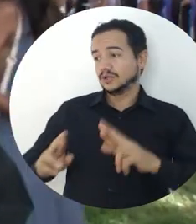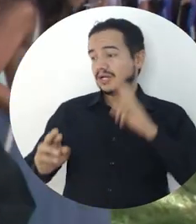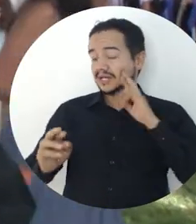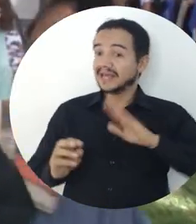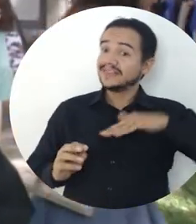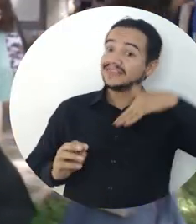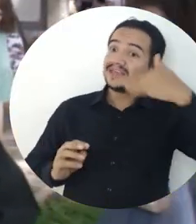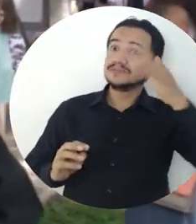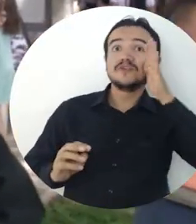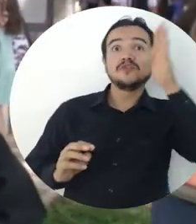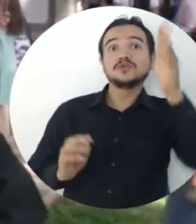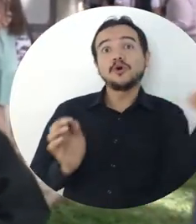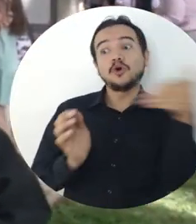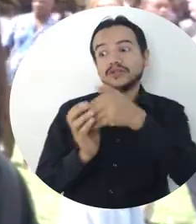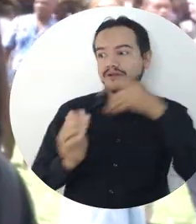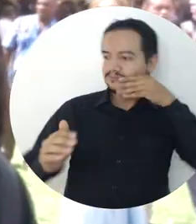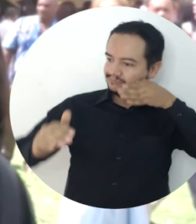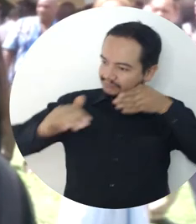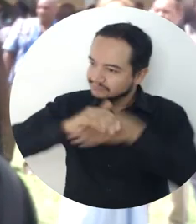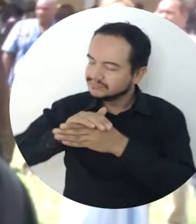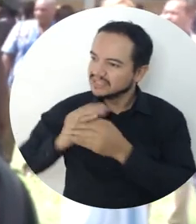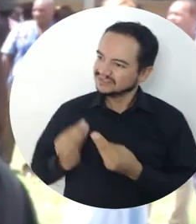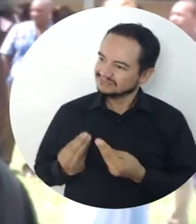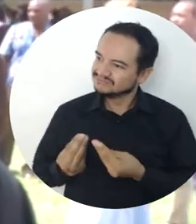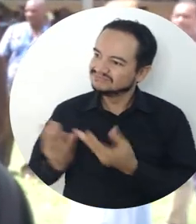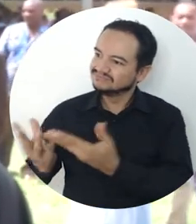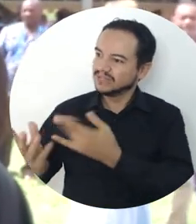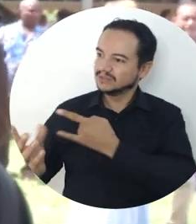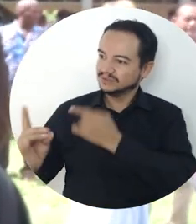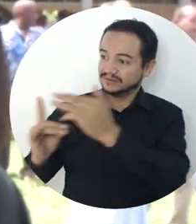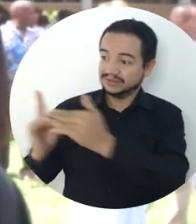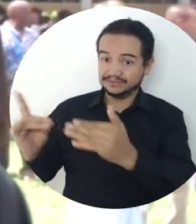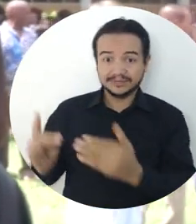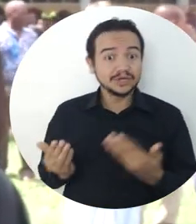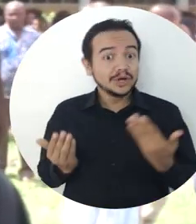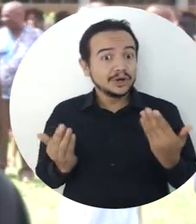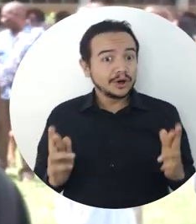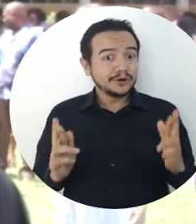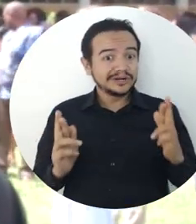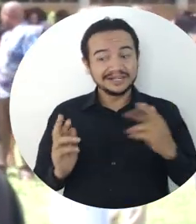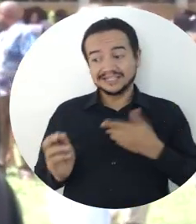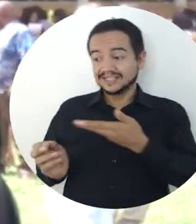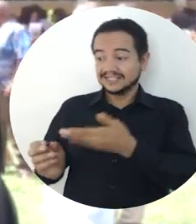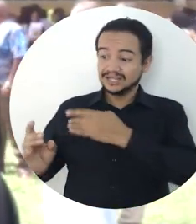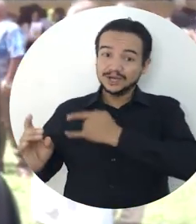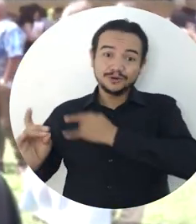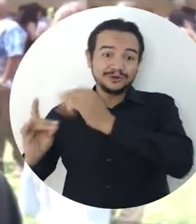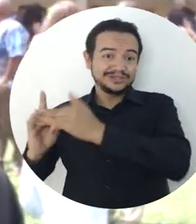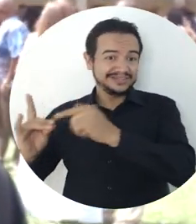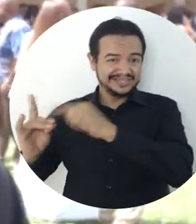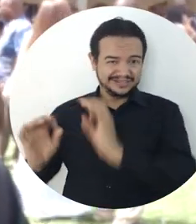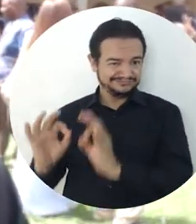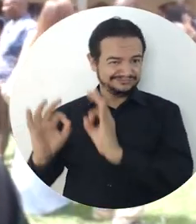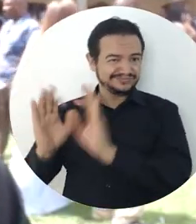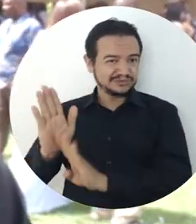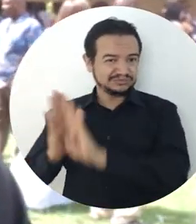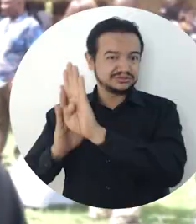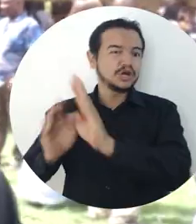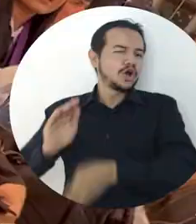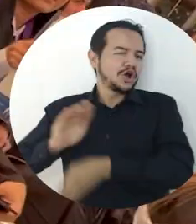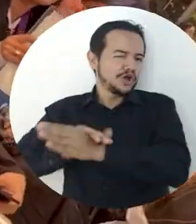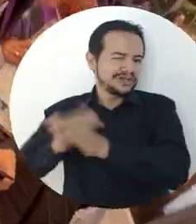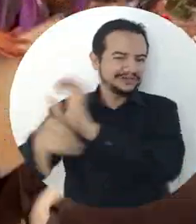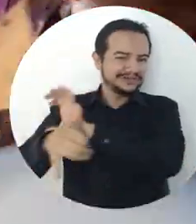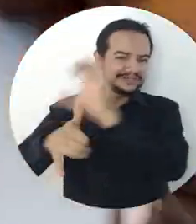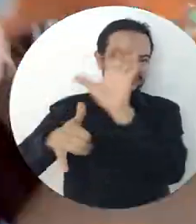regresarle todo lo que ella me brindó Solamente espero que sea lo mejor y sea y siga siendo la con una deformadores profesionales para